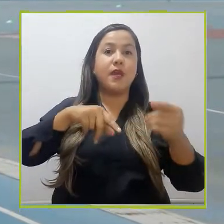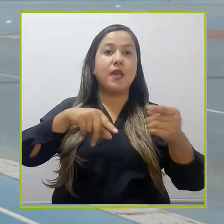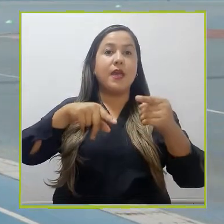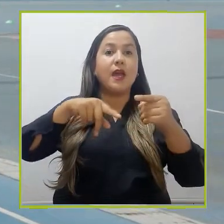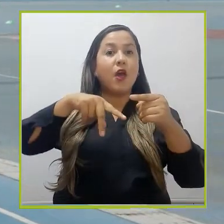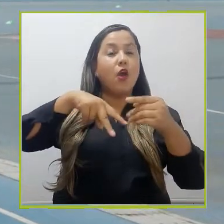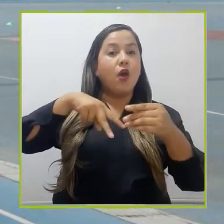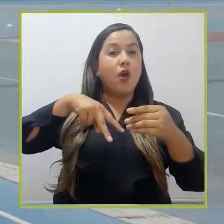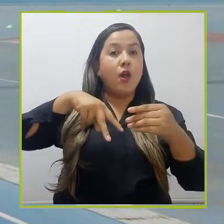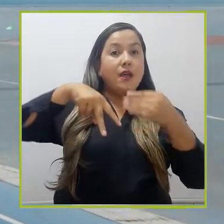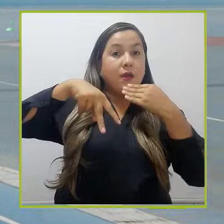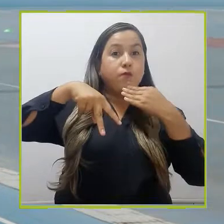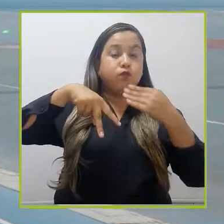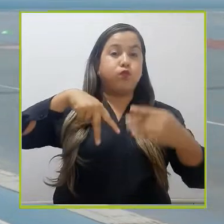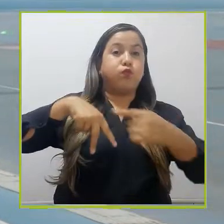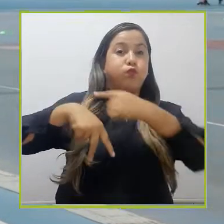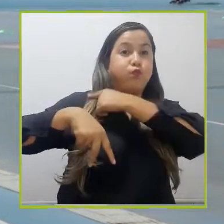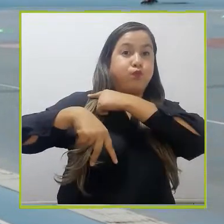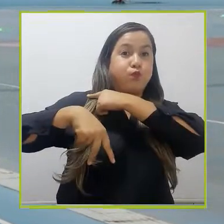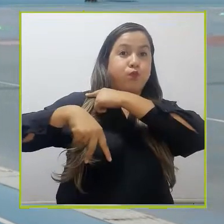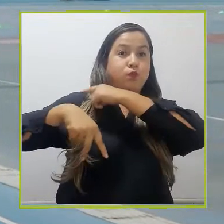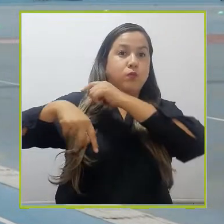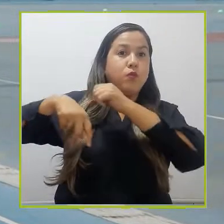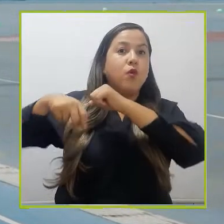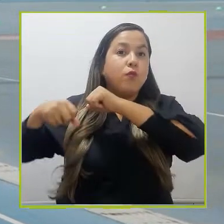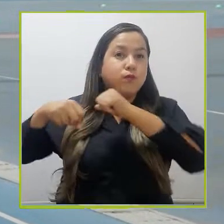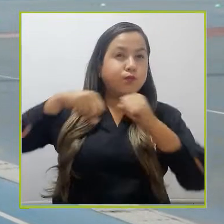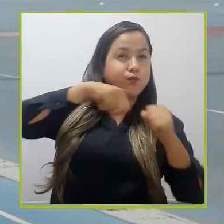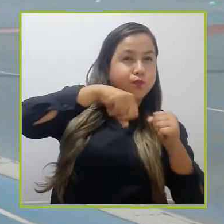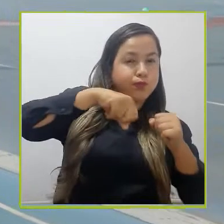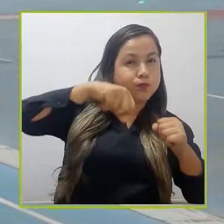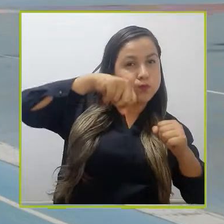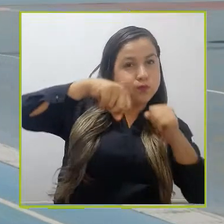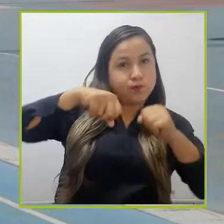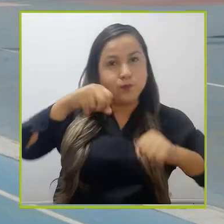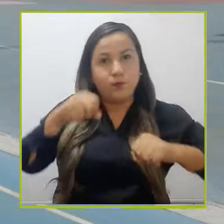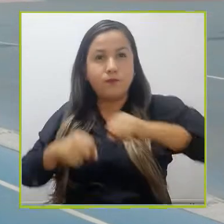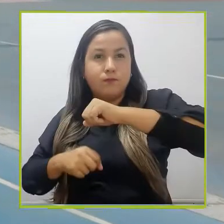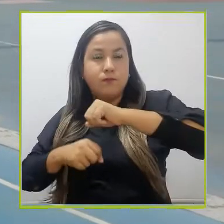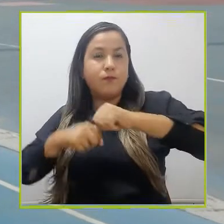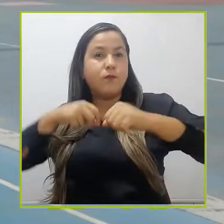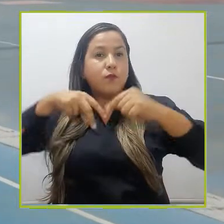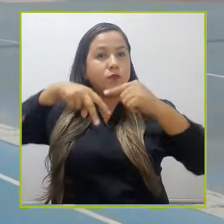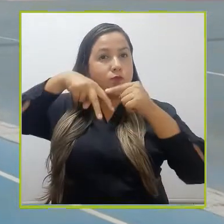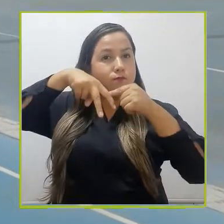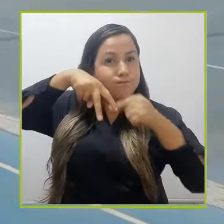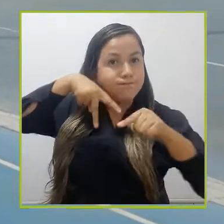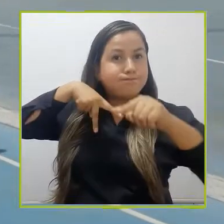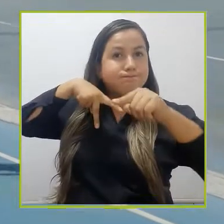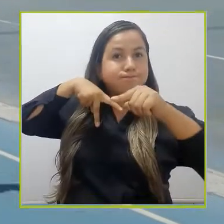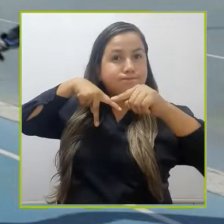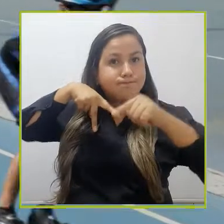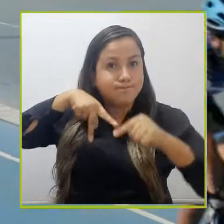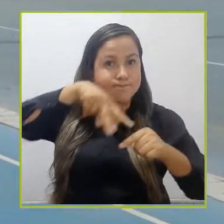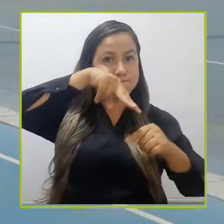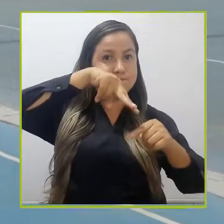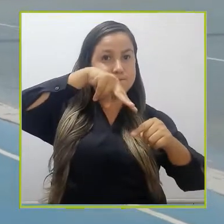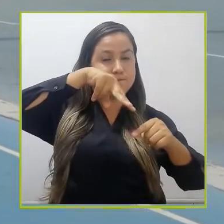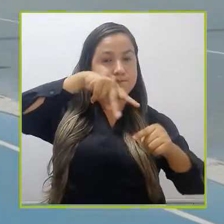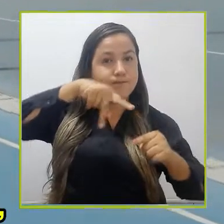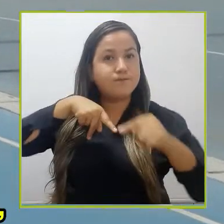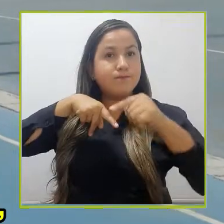ángulo externo para traccionar mayor cantidad de pista posible. No sé si se entiende. Aquí el chico, por ejemplo, va empujando con los dos patines hacia ambas